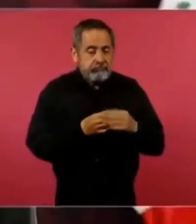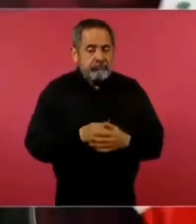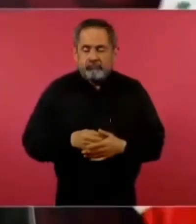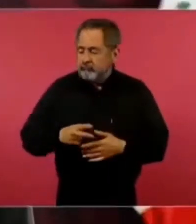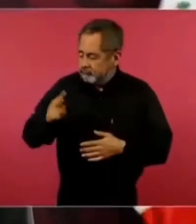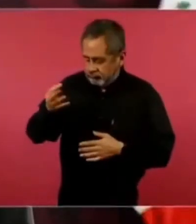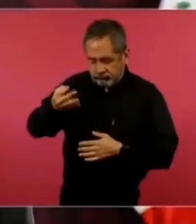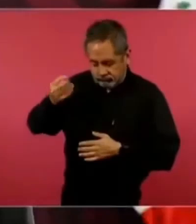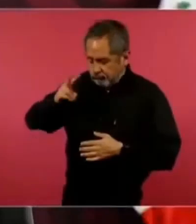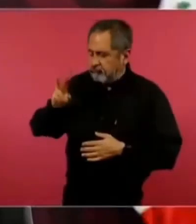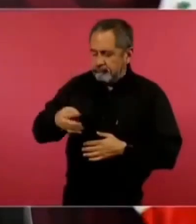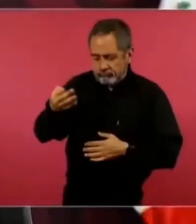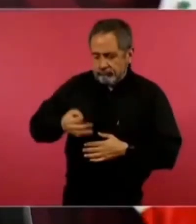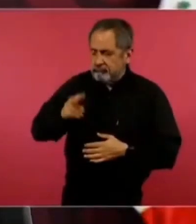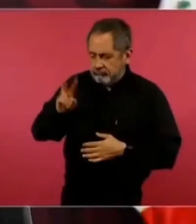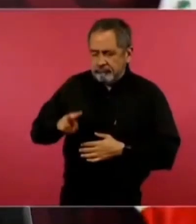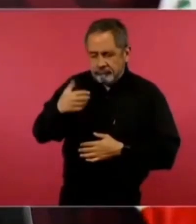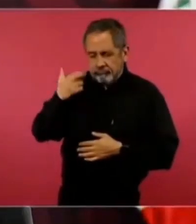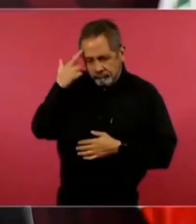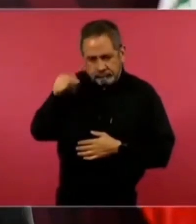confirma